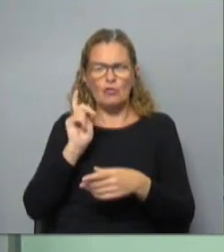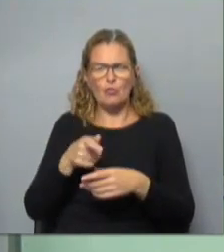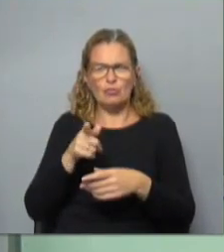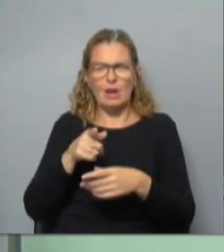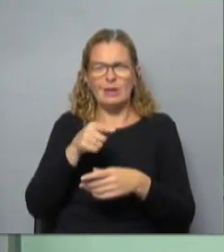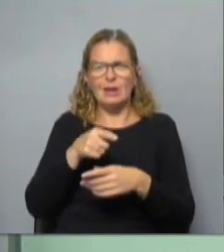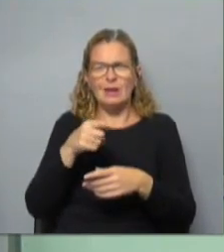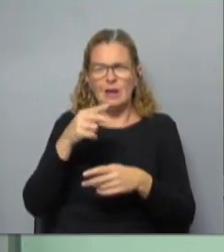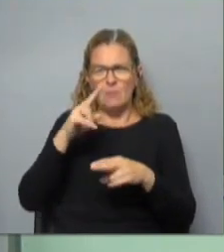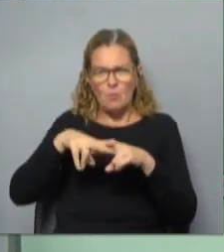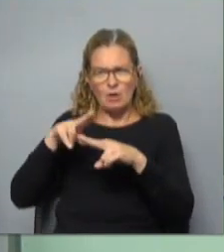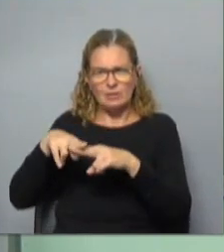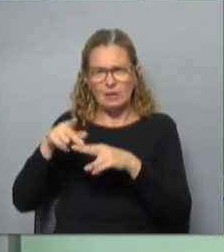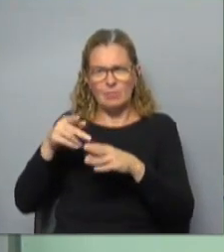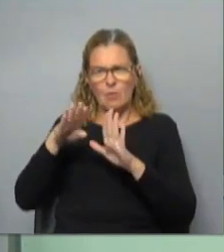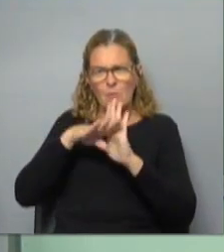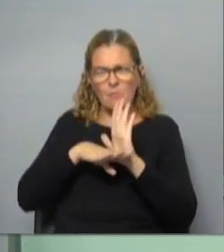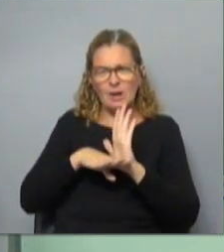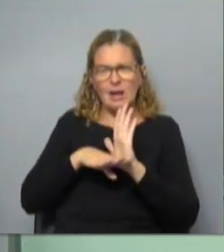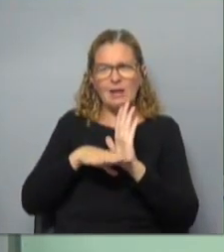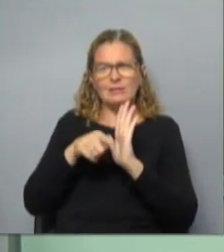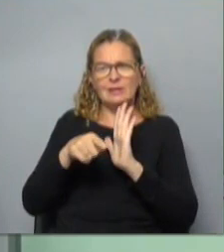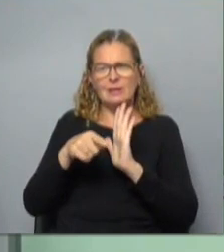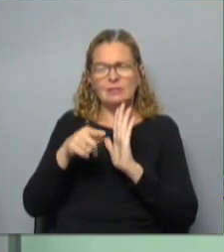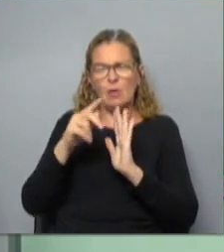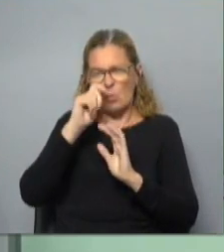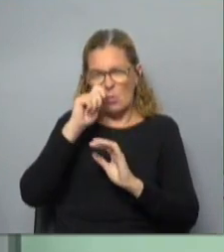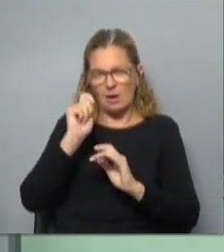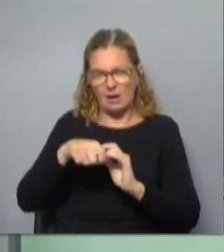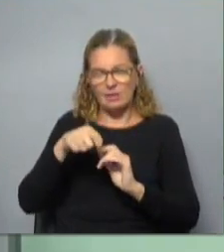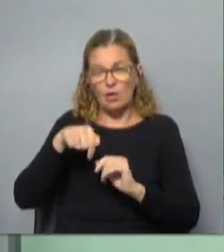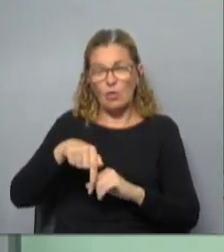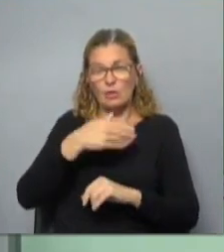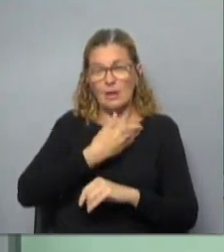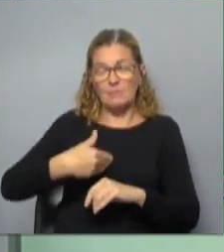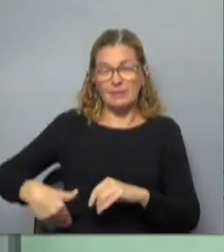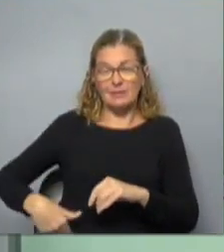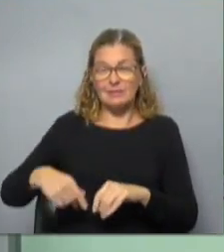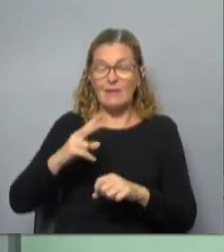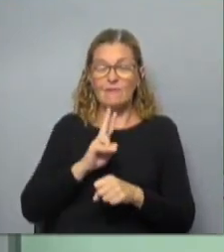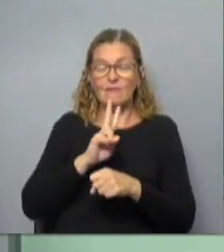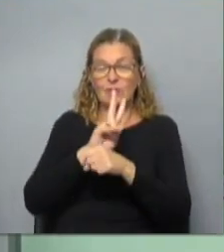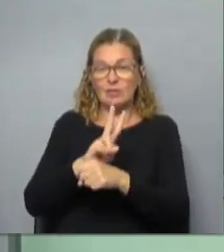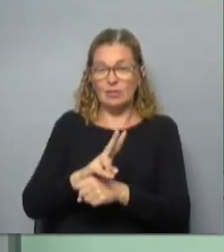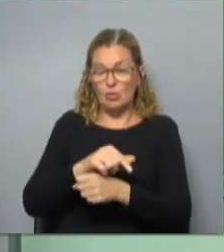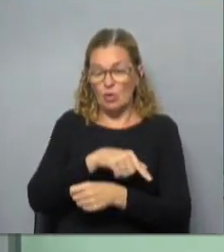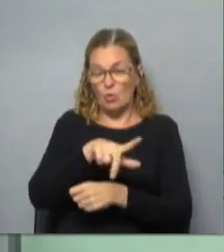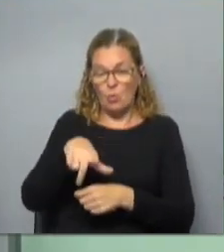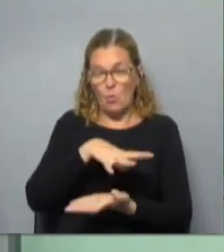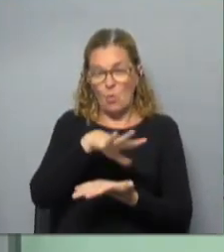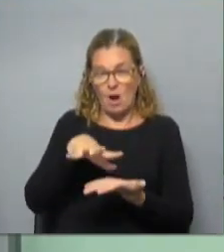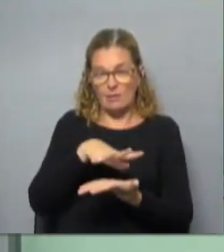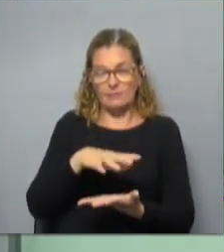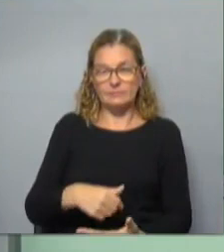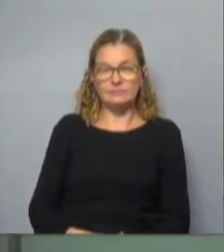ejecución fue parte de un plan de los ultras nacionalistas ucranianos hoy el presidente es el skip visitó la zona en cuestión